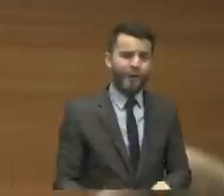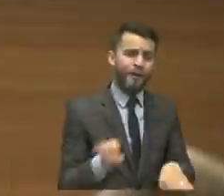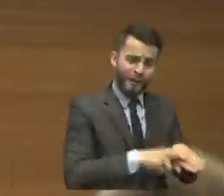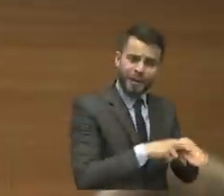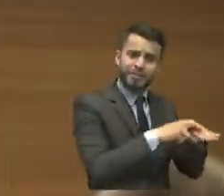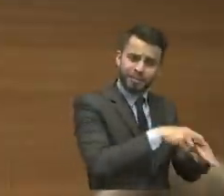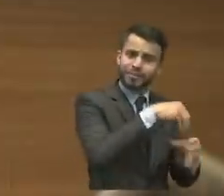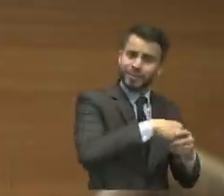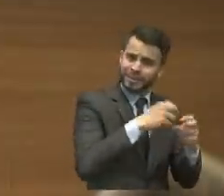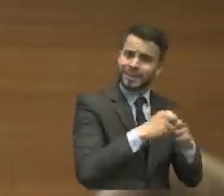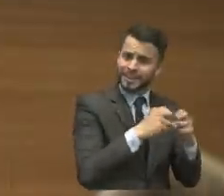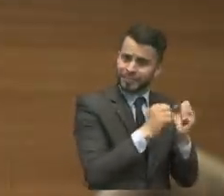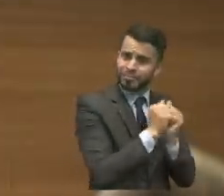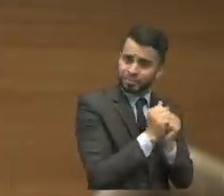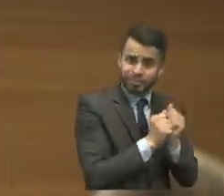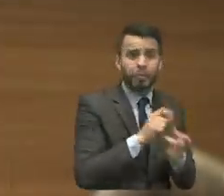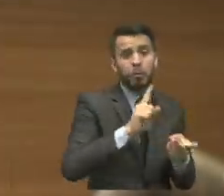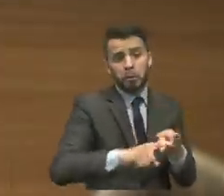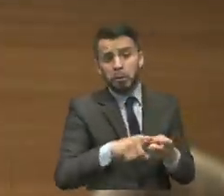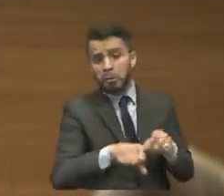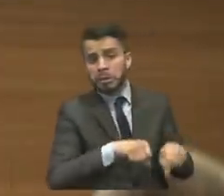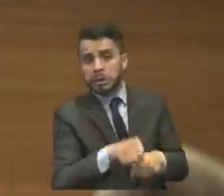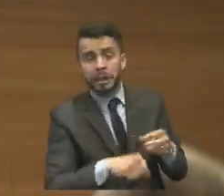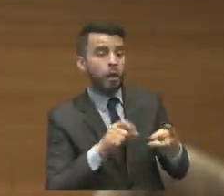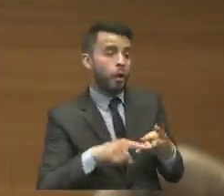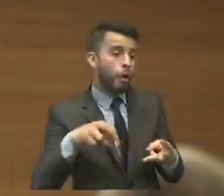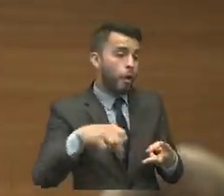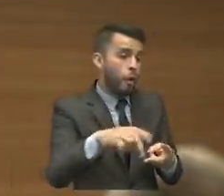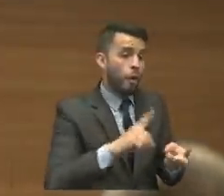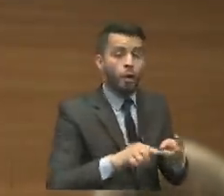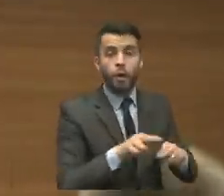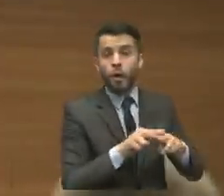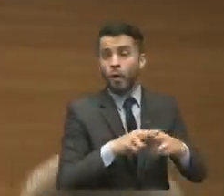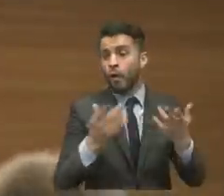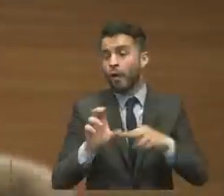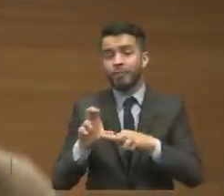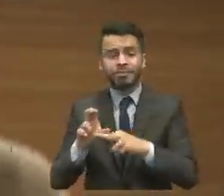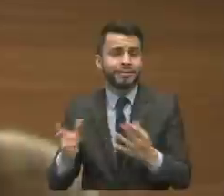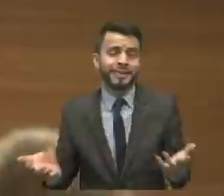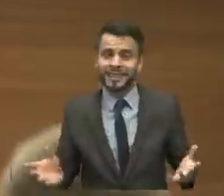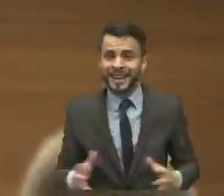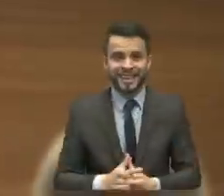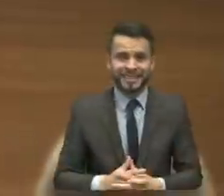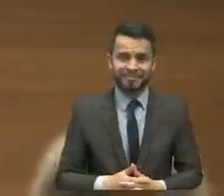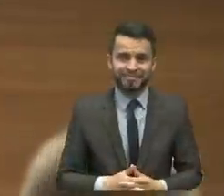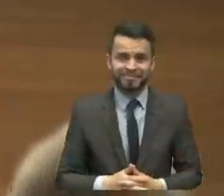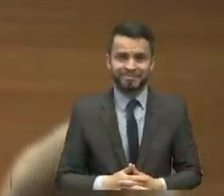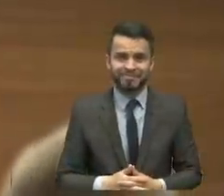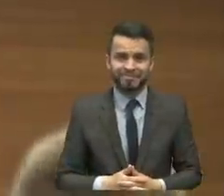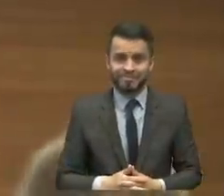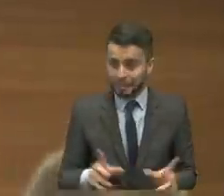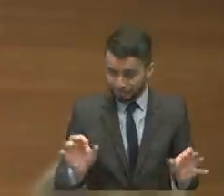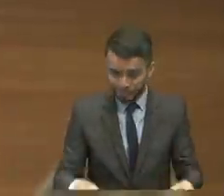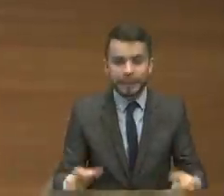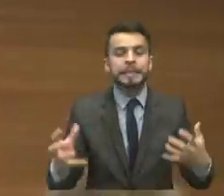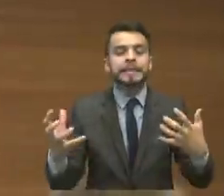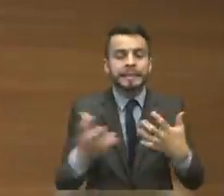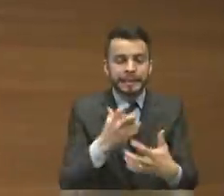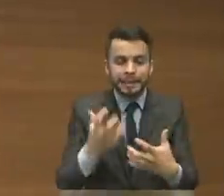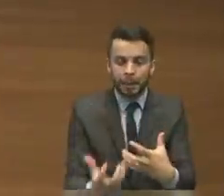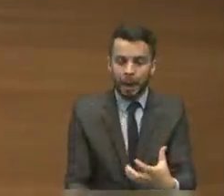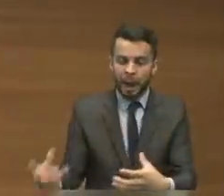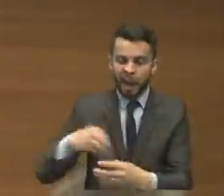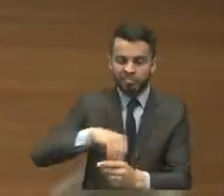e integrado, que le da un sistema integrado de transporte. Claro que